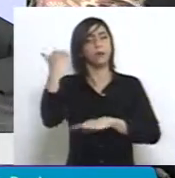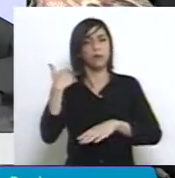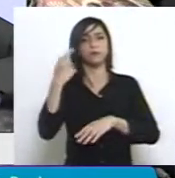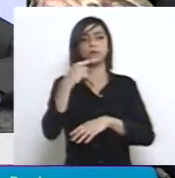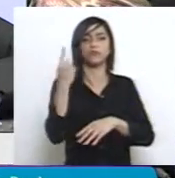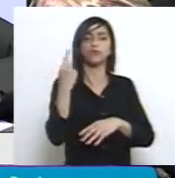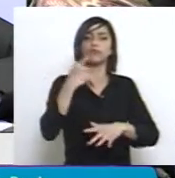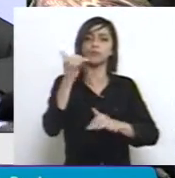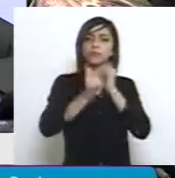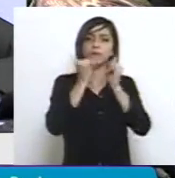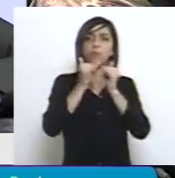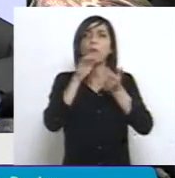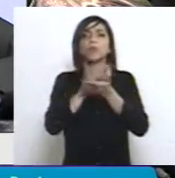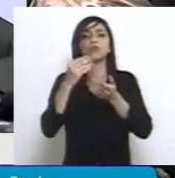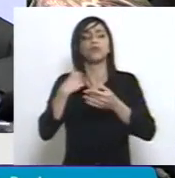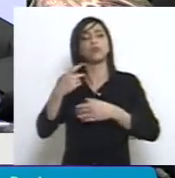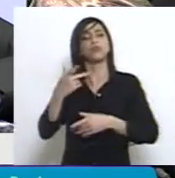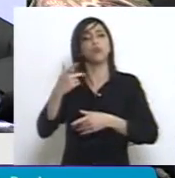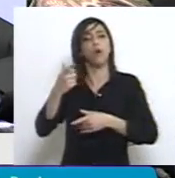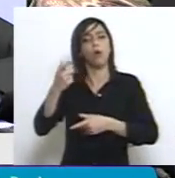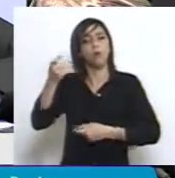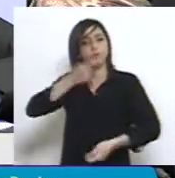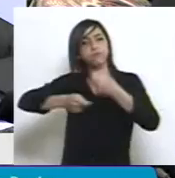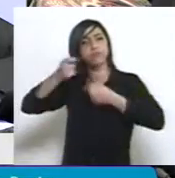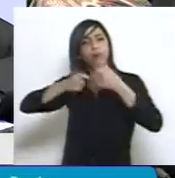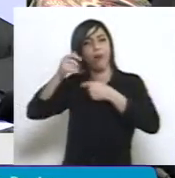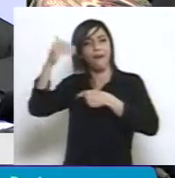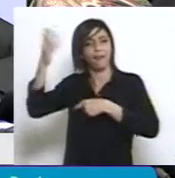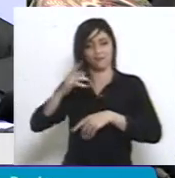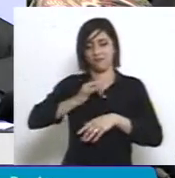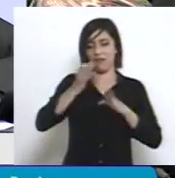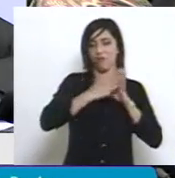del comercio exterior de la Argentina entre el 2012 y el